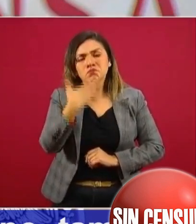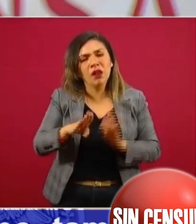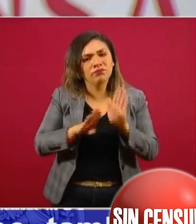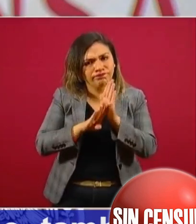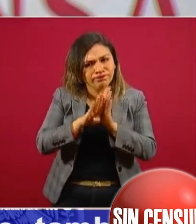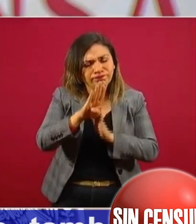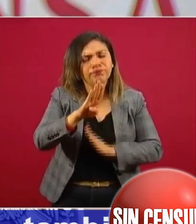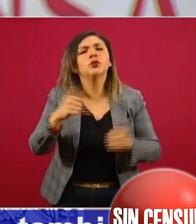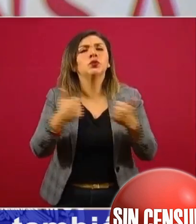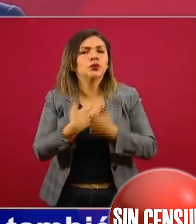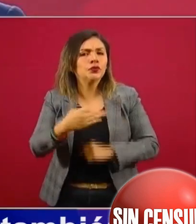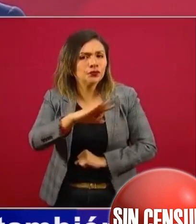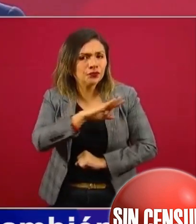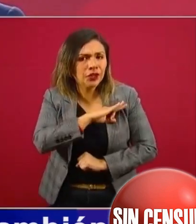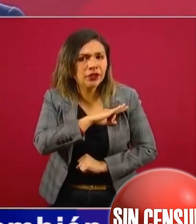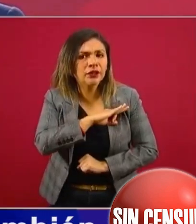fe,